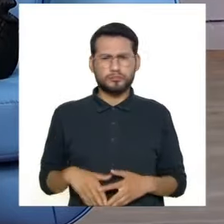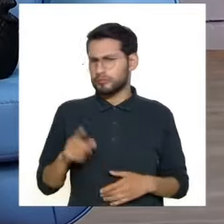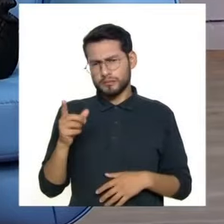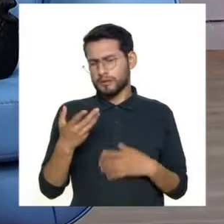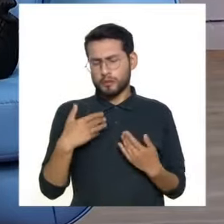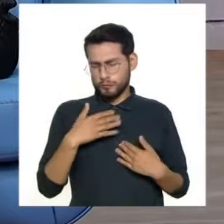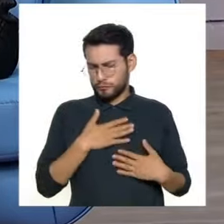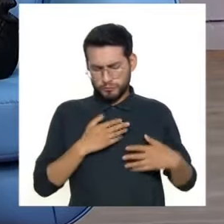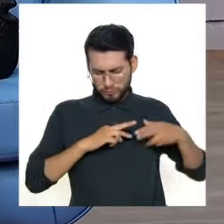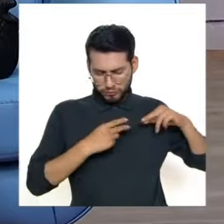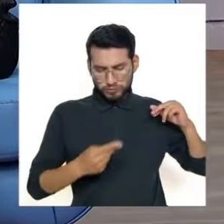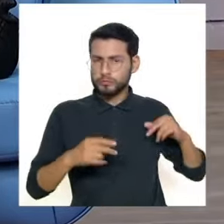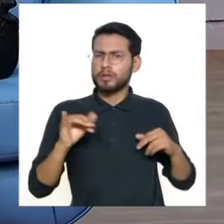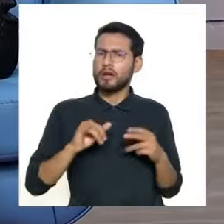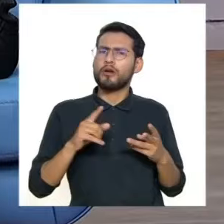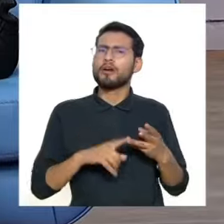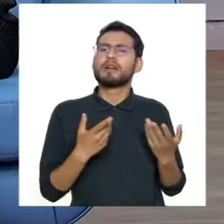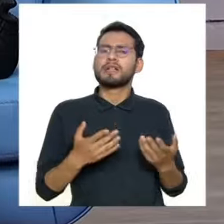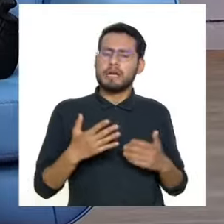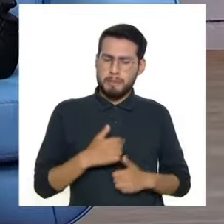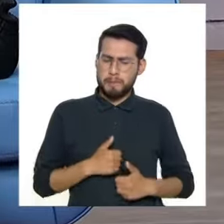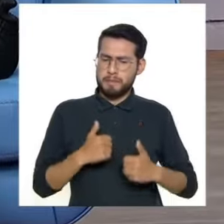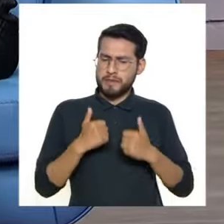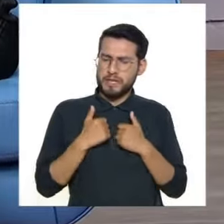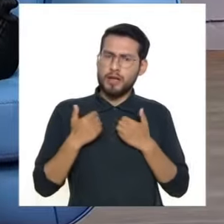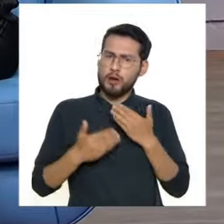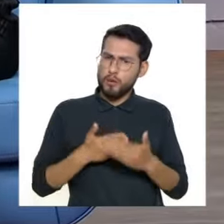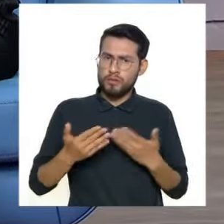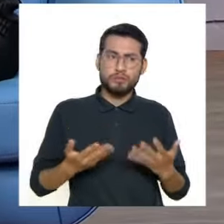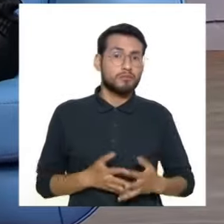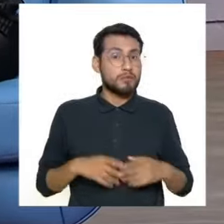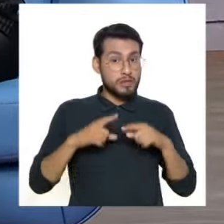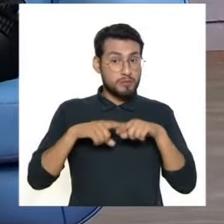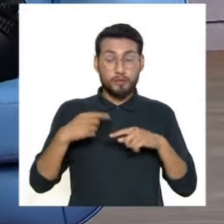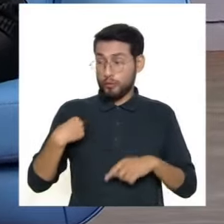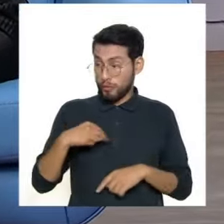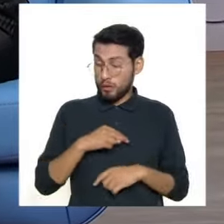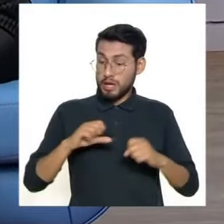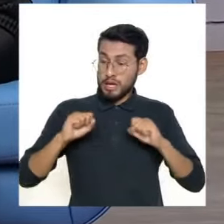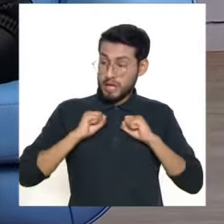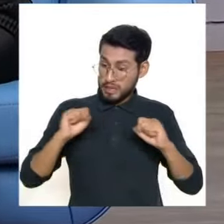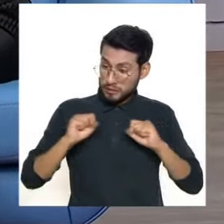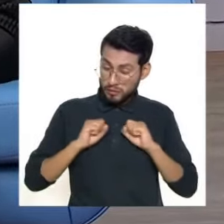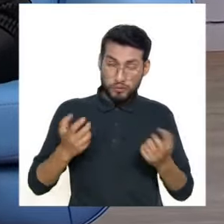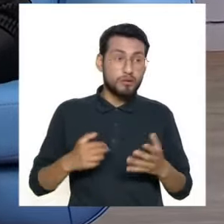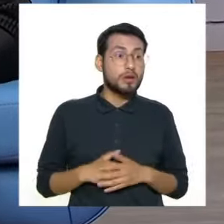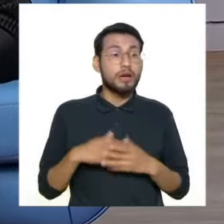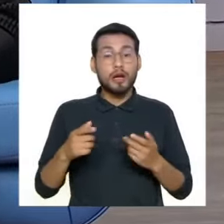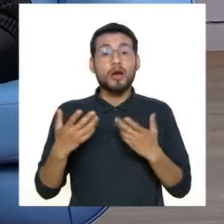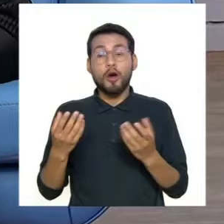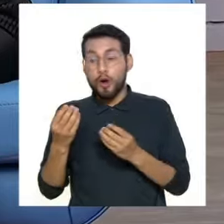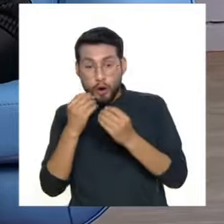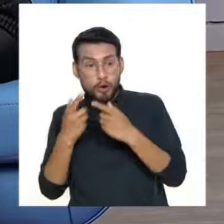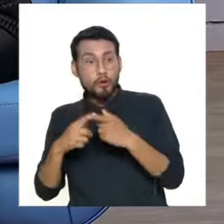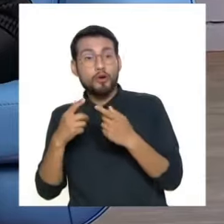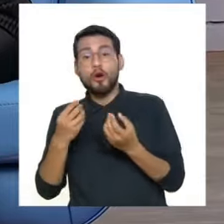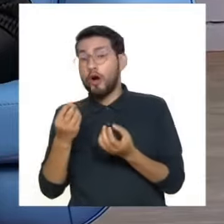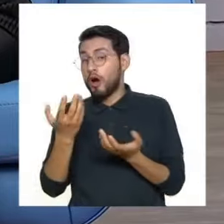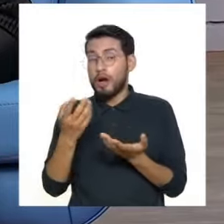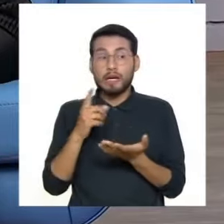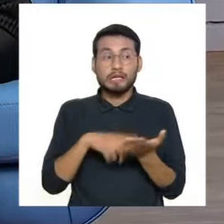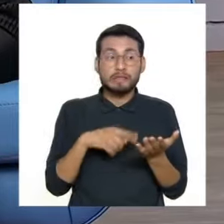con la genética sino sobre todo con estilos de vida que dependen mucho de nosotros del ejercicio de esa parrillad de esos choricitos